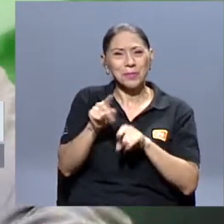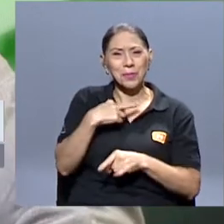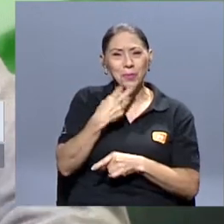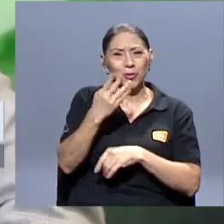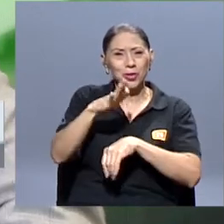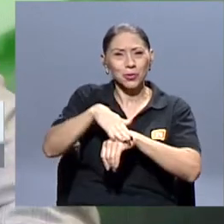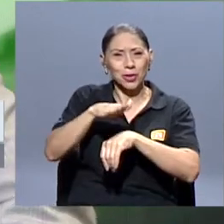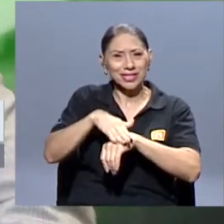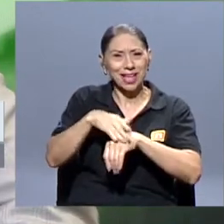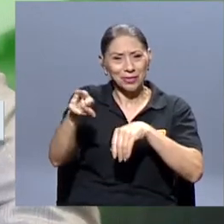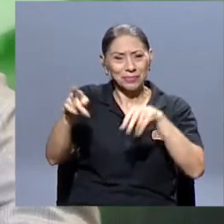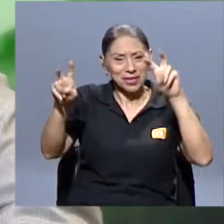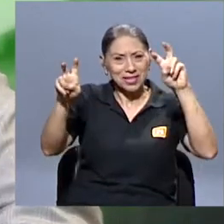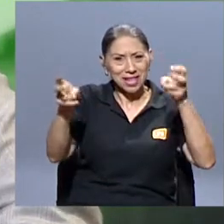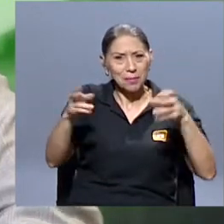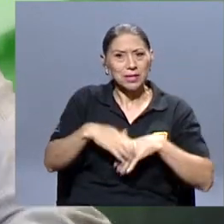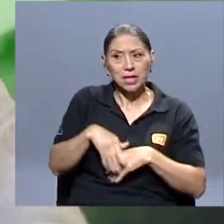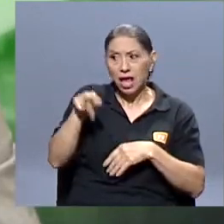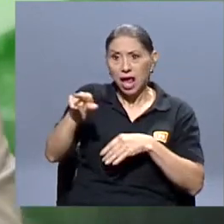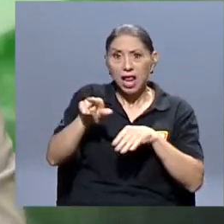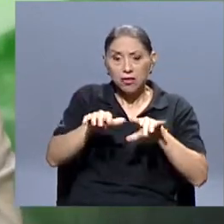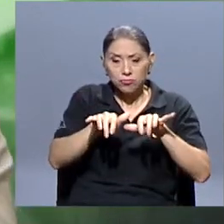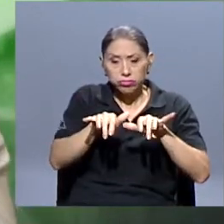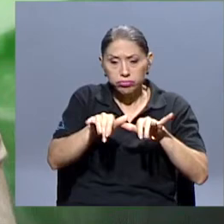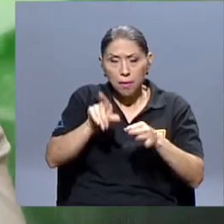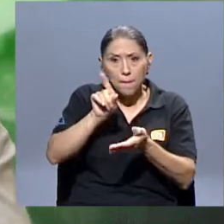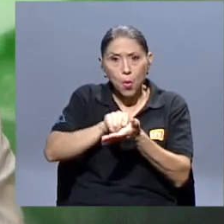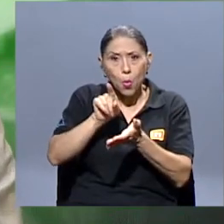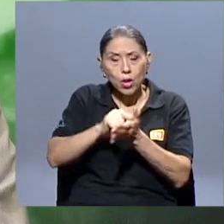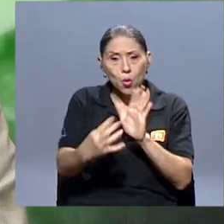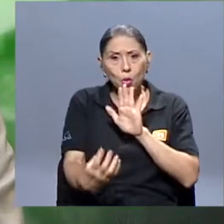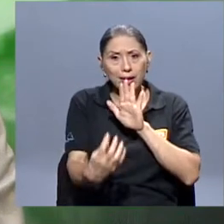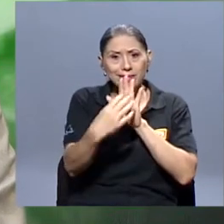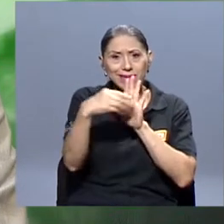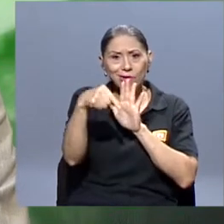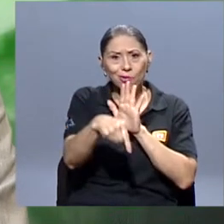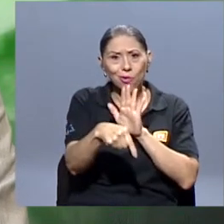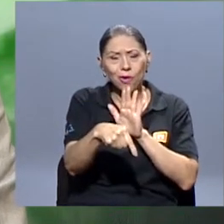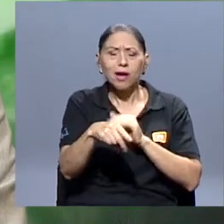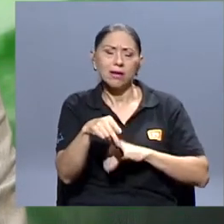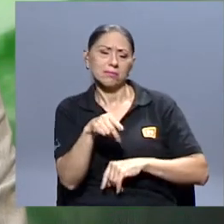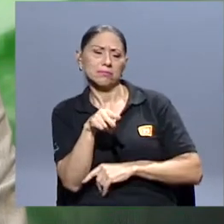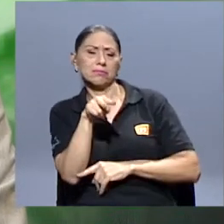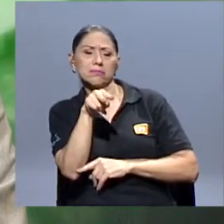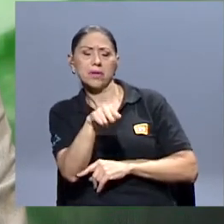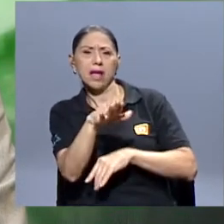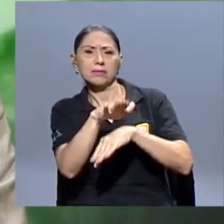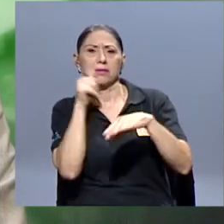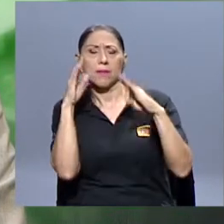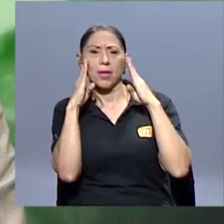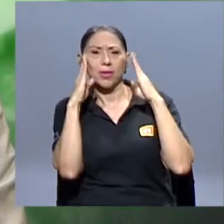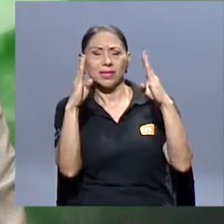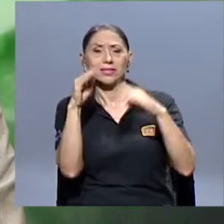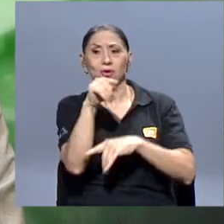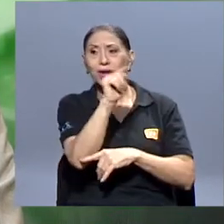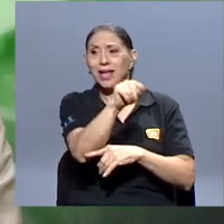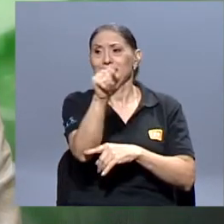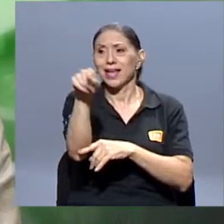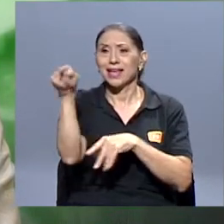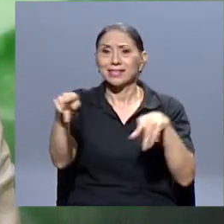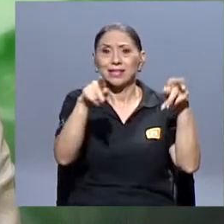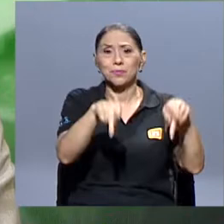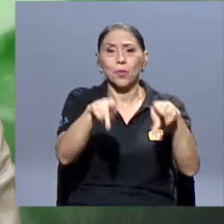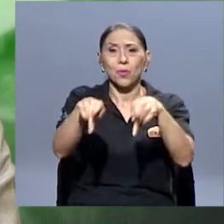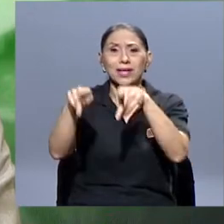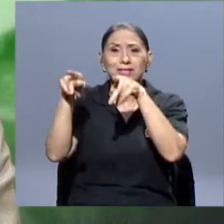temas de demografía inclusive, hace de algún modo un llamado de atención sobre esa población que está en este momento